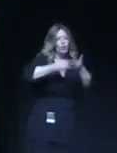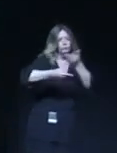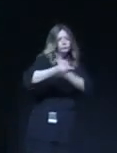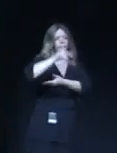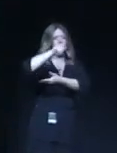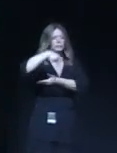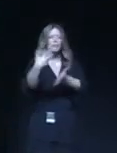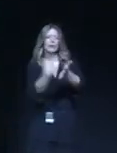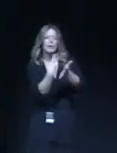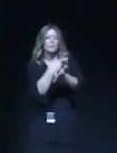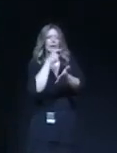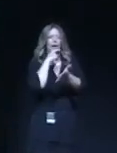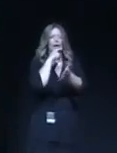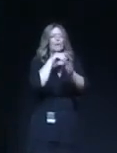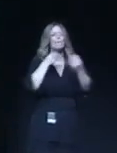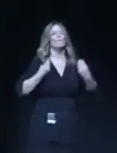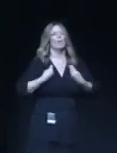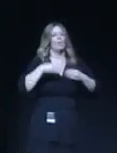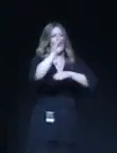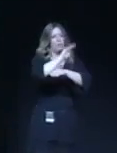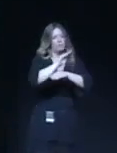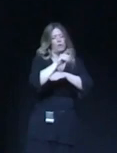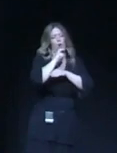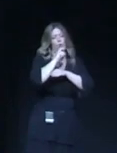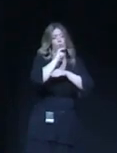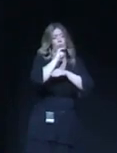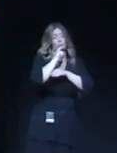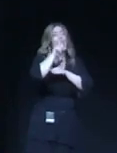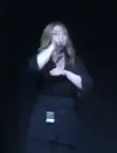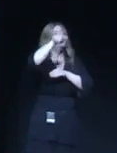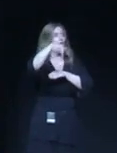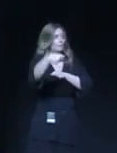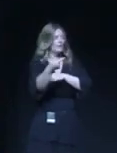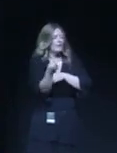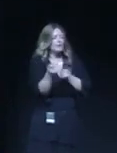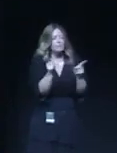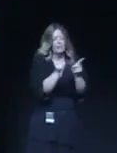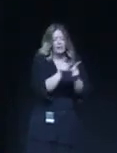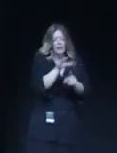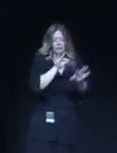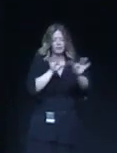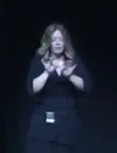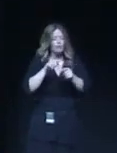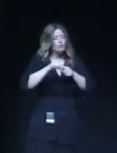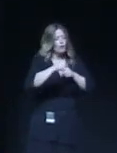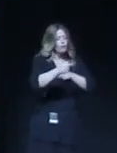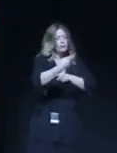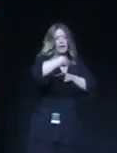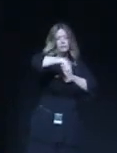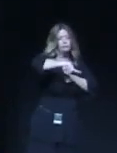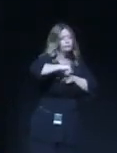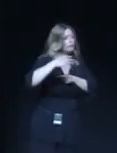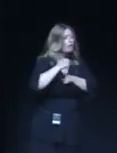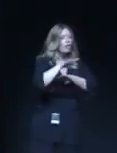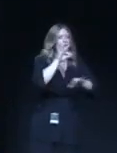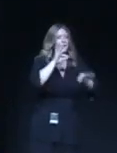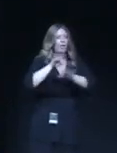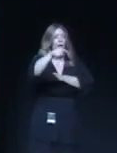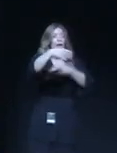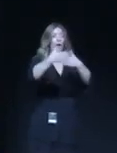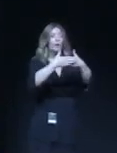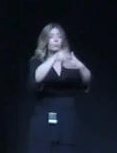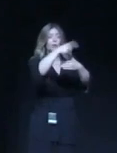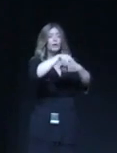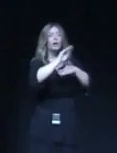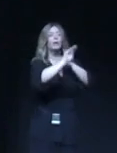la vida. Por cierto, y hablando de esas pequeñas elecciones que tomamos todos y todas todos los días, os habrán preguntado en la puerta